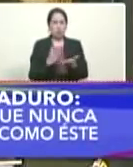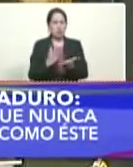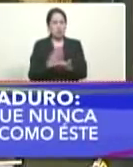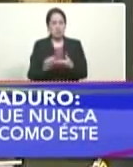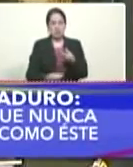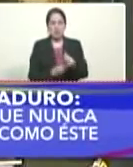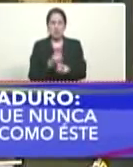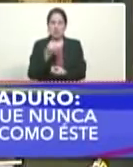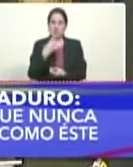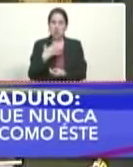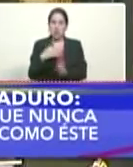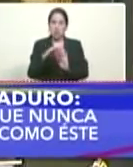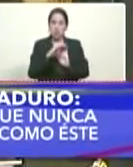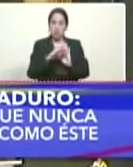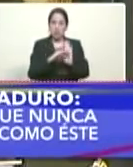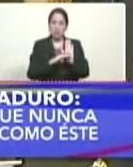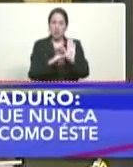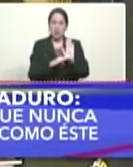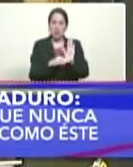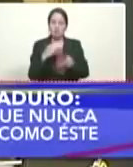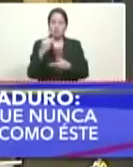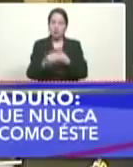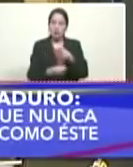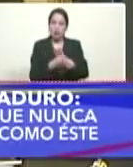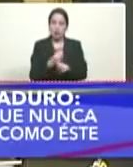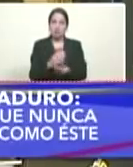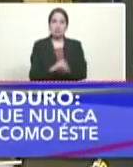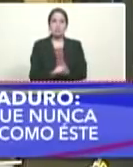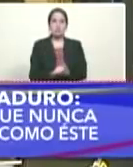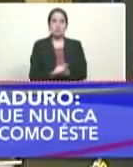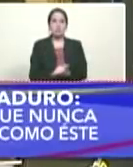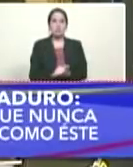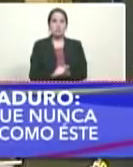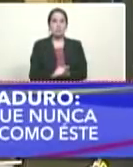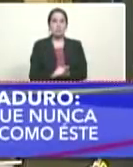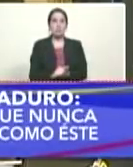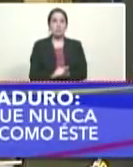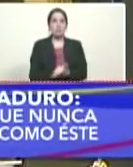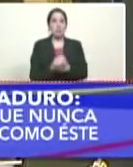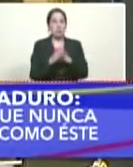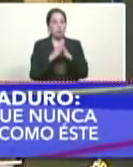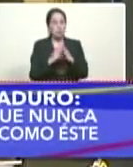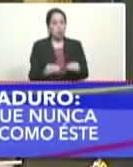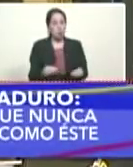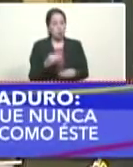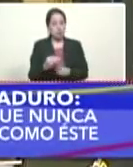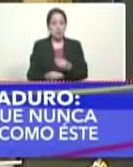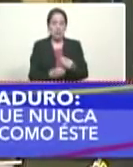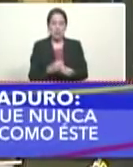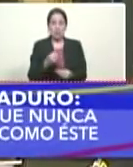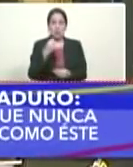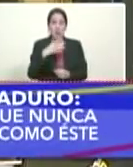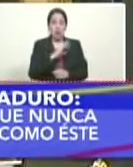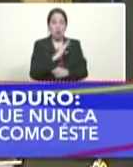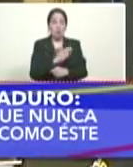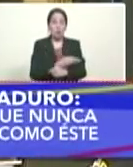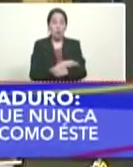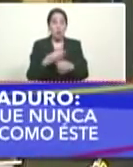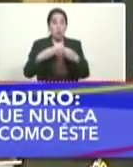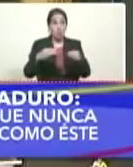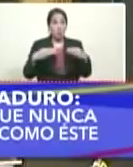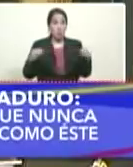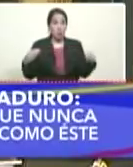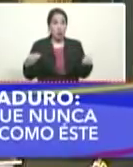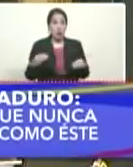cuando se aplican esos métodos cuando se aplica el abc todo sale bien el poder popular querido